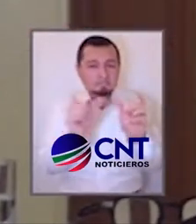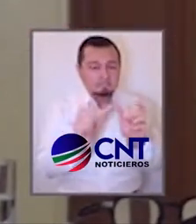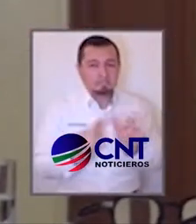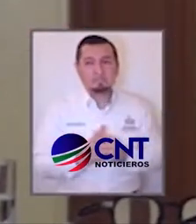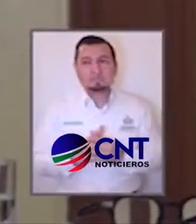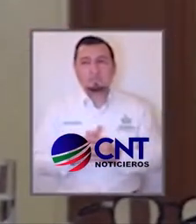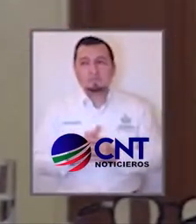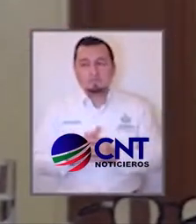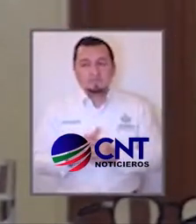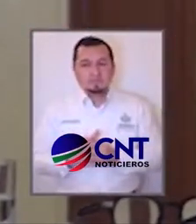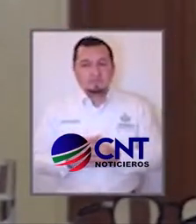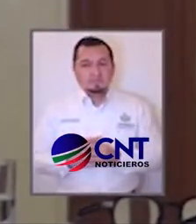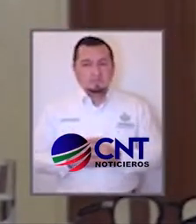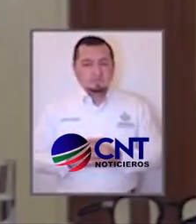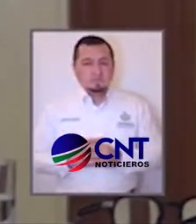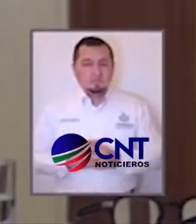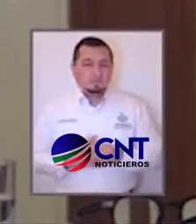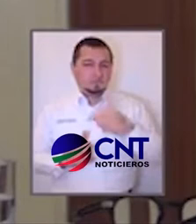casas. A ver,